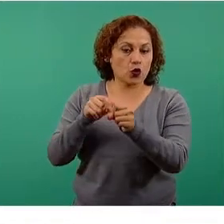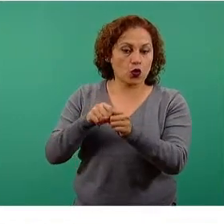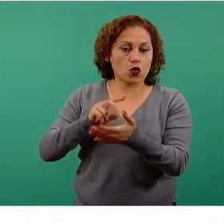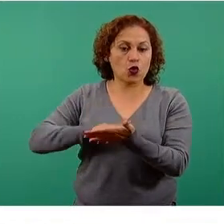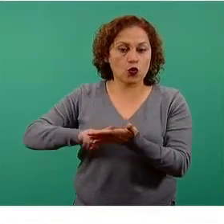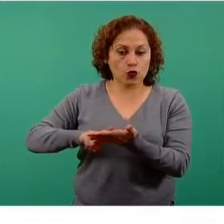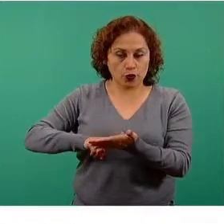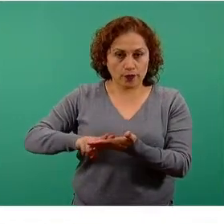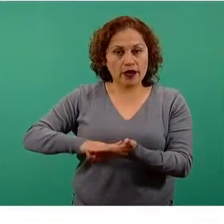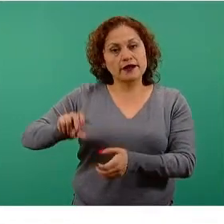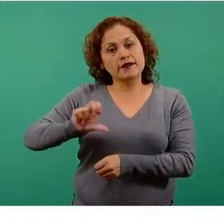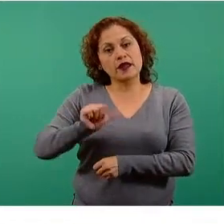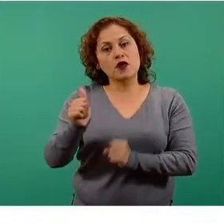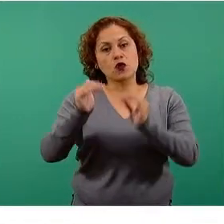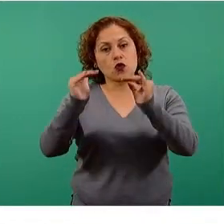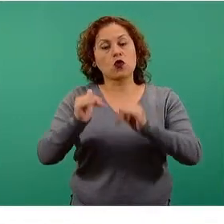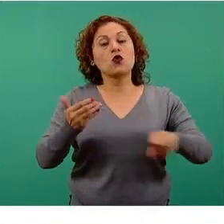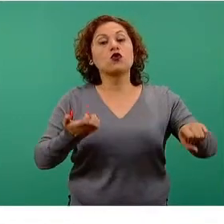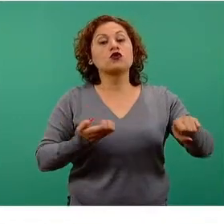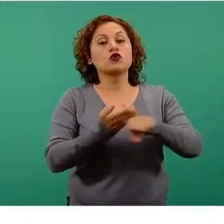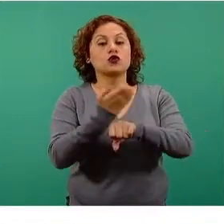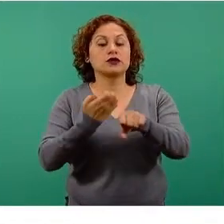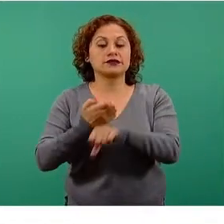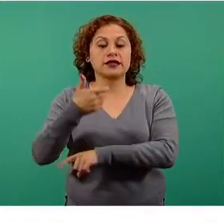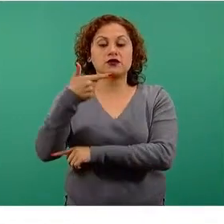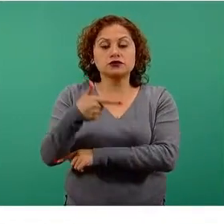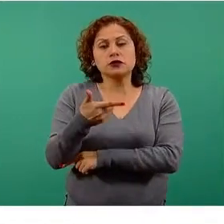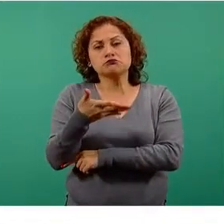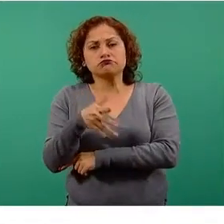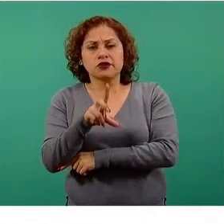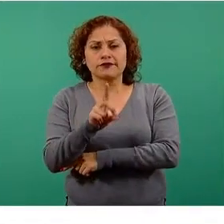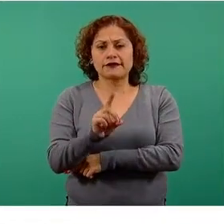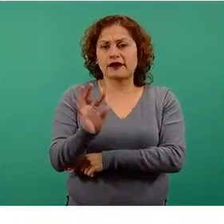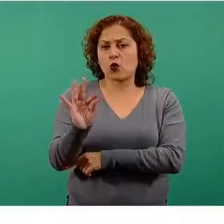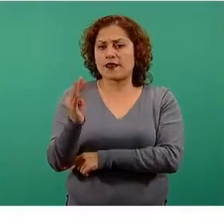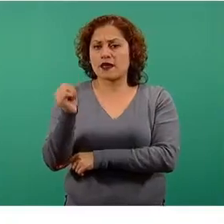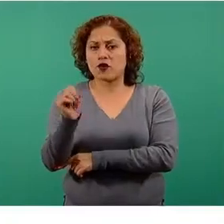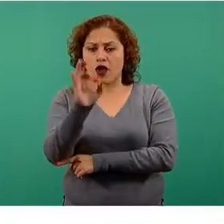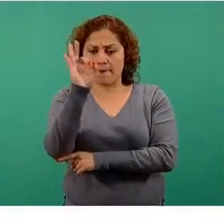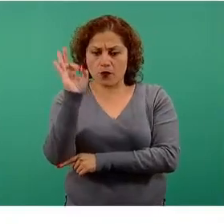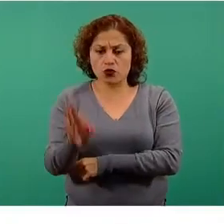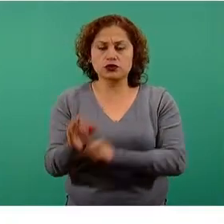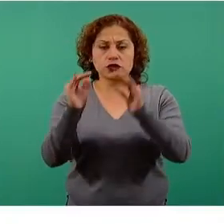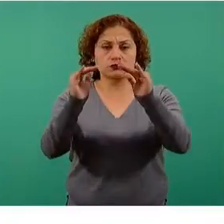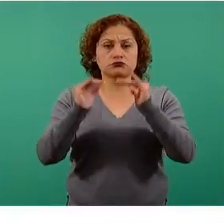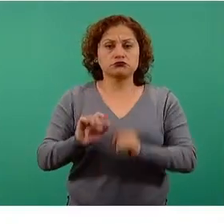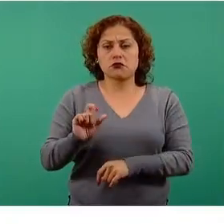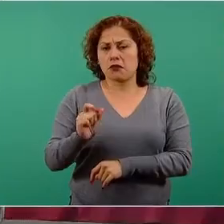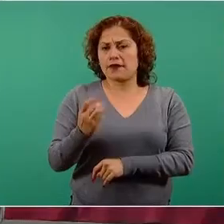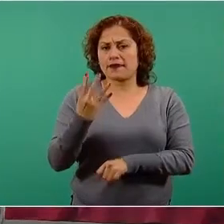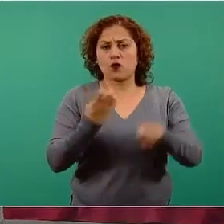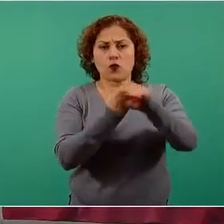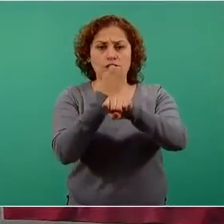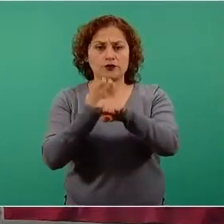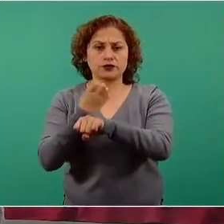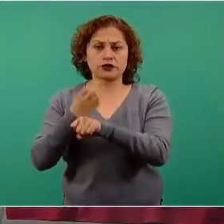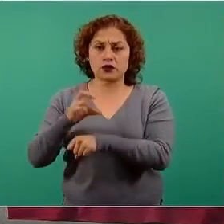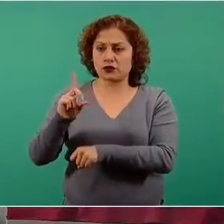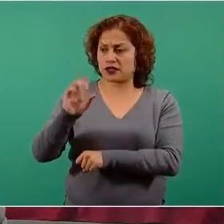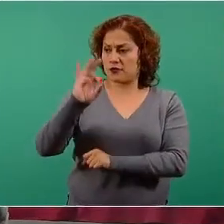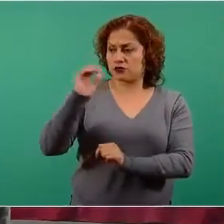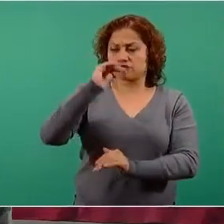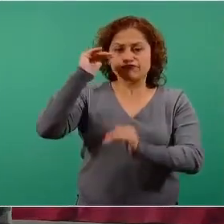7 entidades federativas entre el 30 y el 49%, y el resto, 24, con menos del 30%